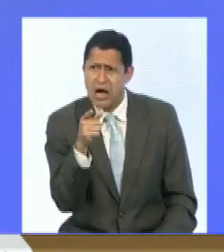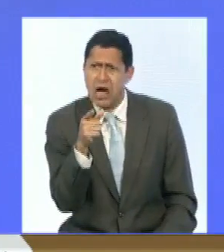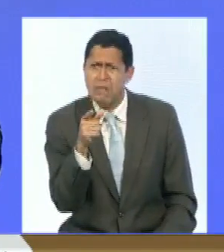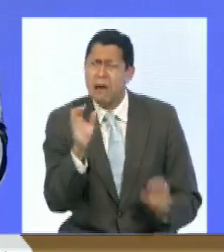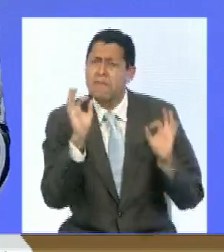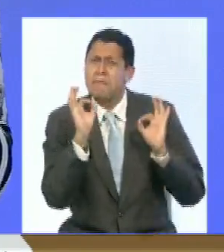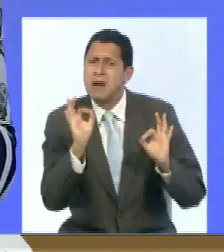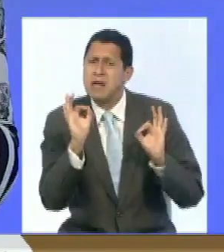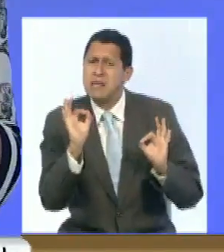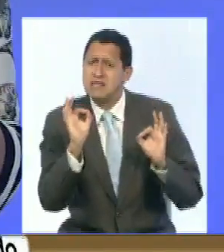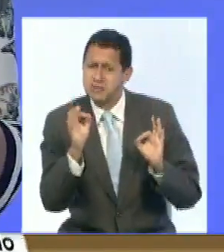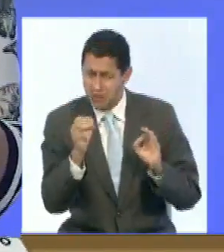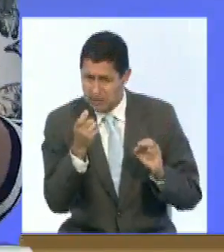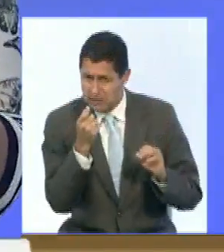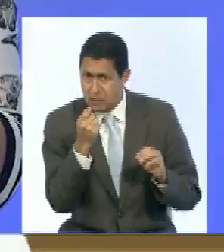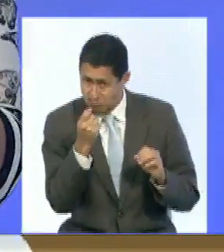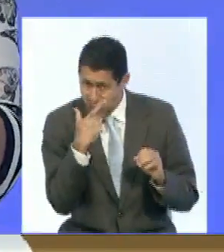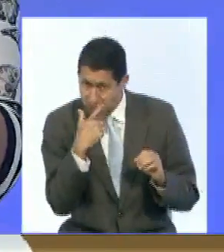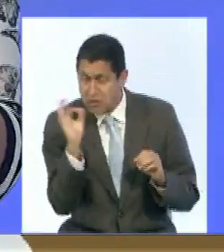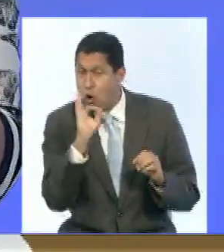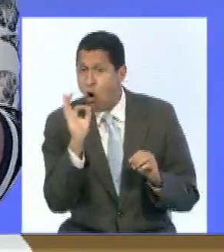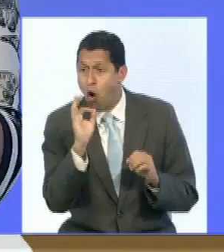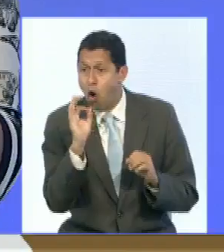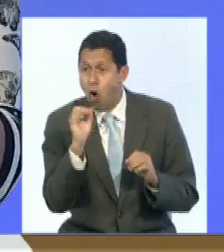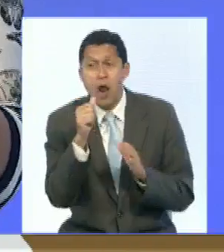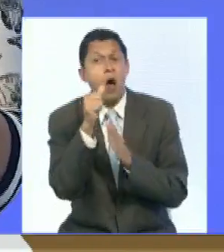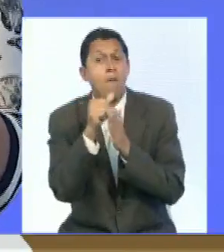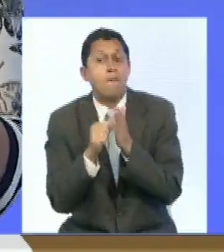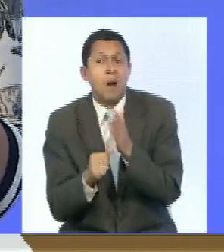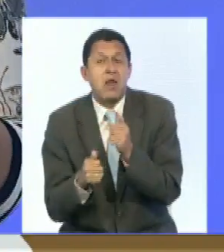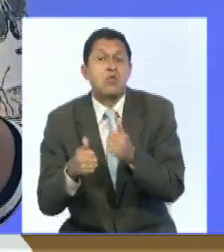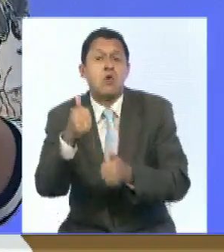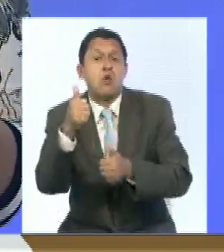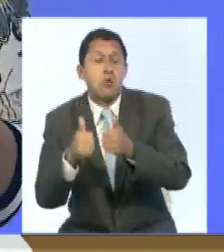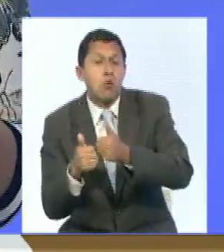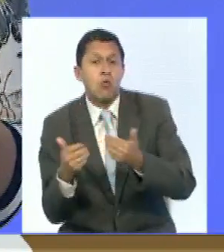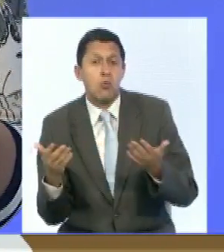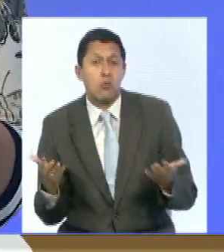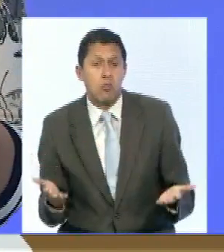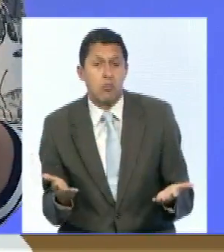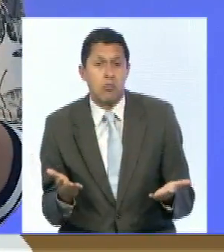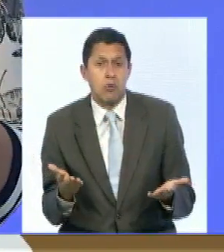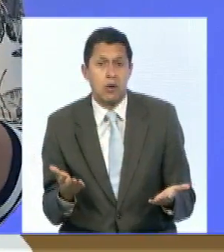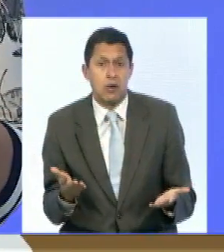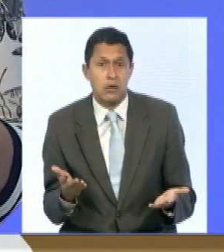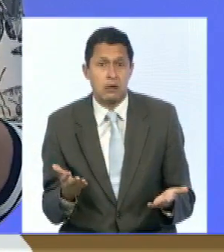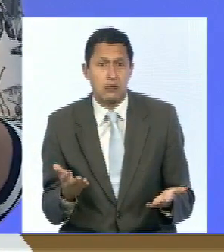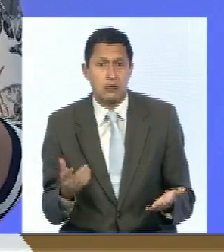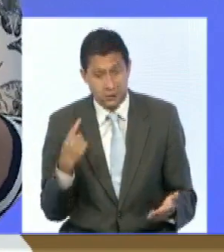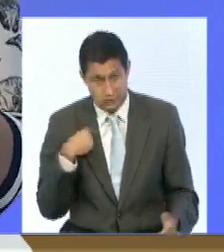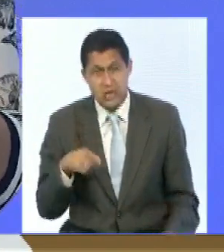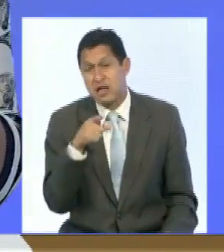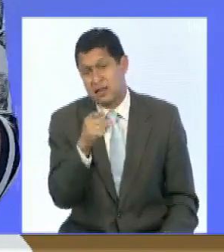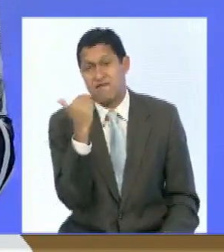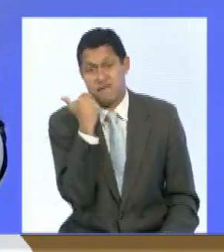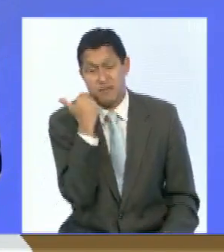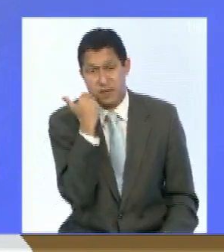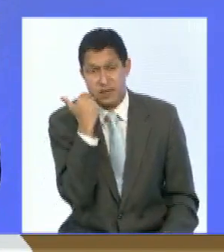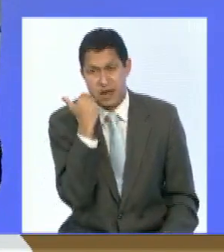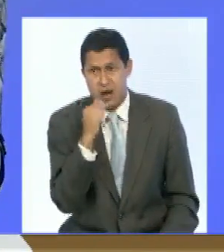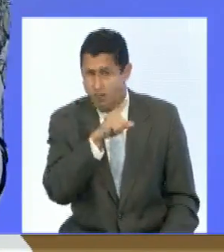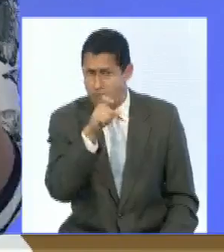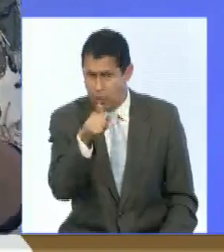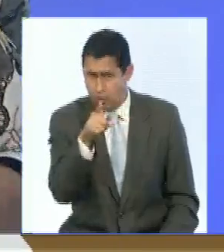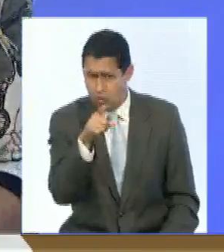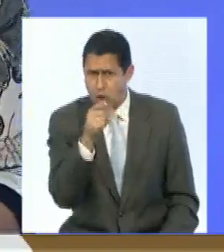específicamente hay un tratamiento farmacológico o si es la cirugía la alternativa que tiene el hombre que parece padece de varicocele si tiene